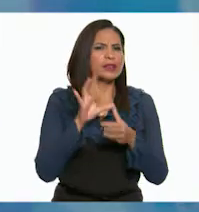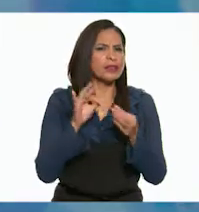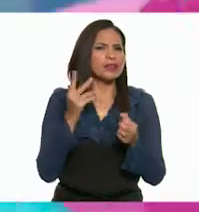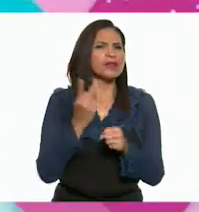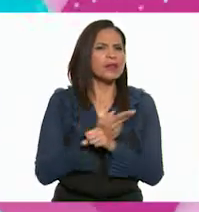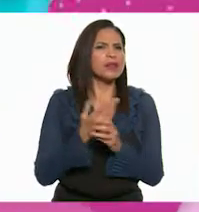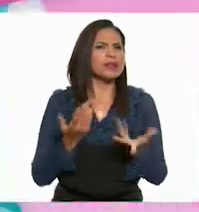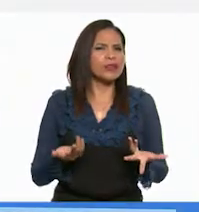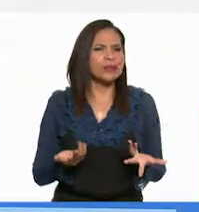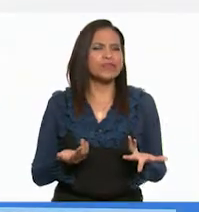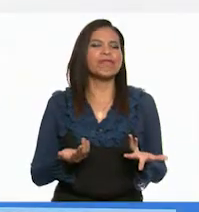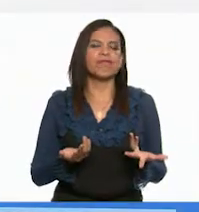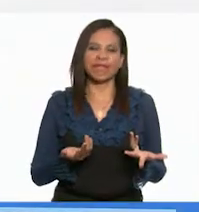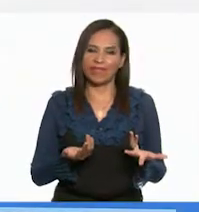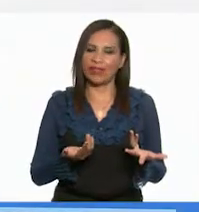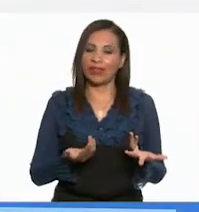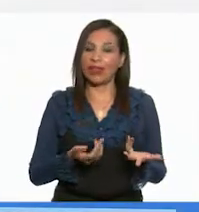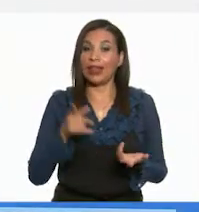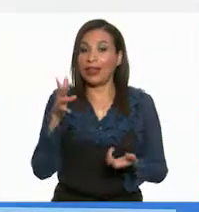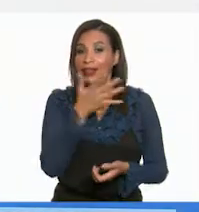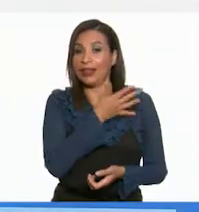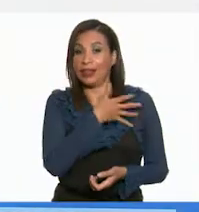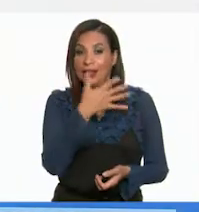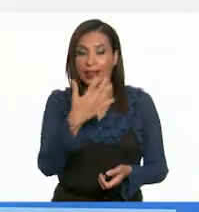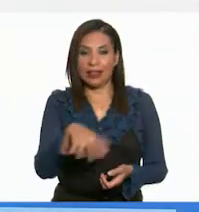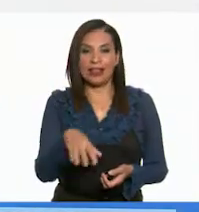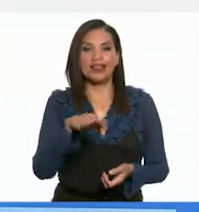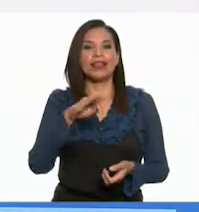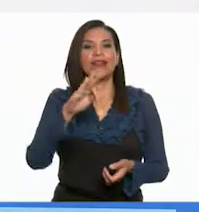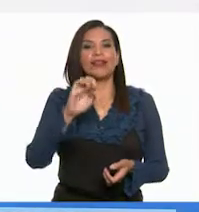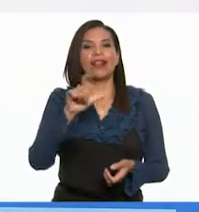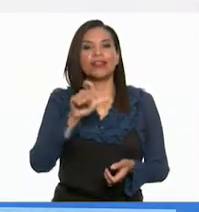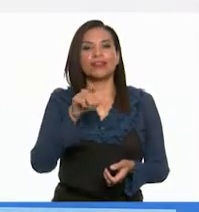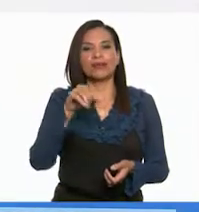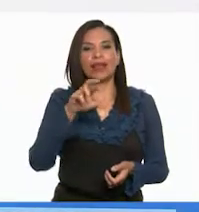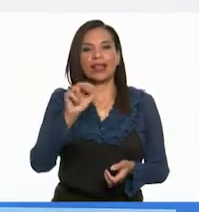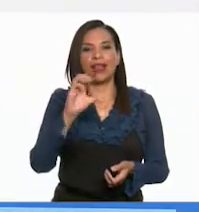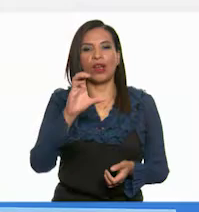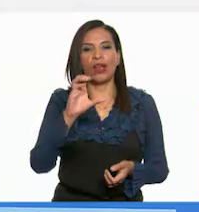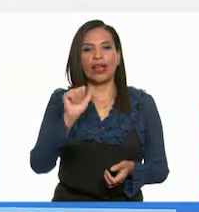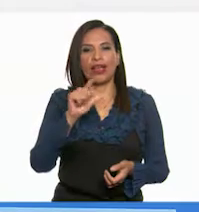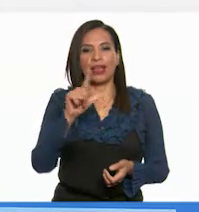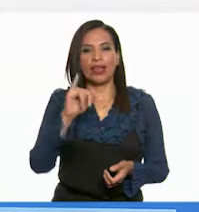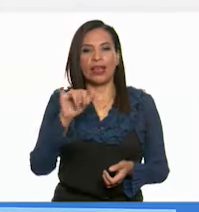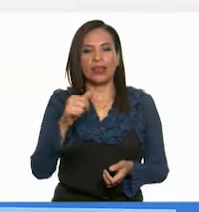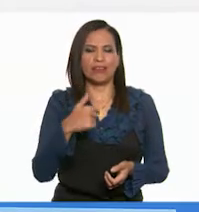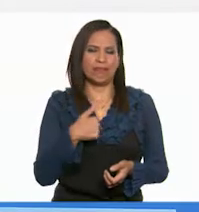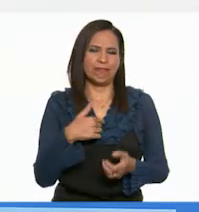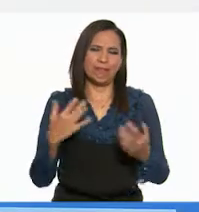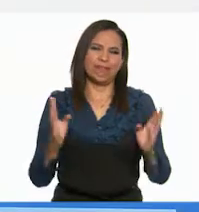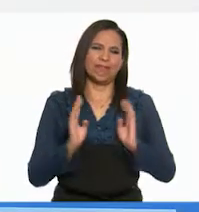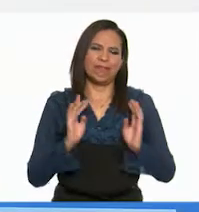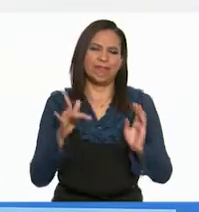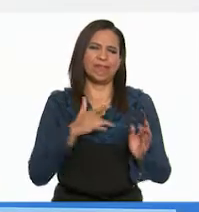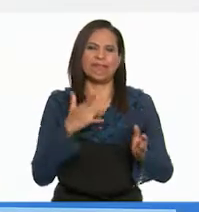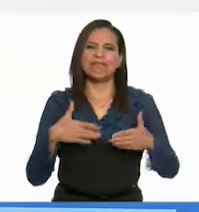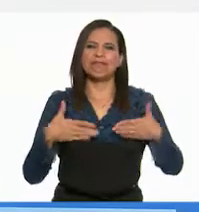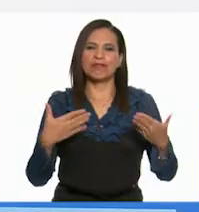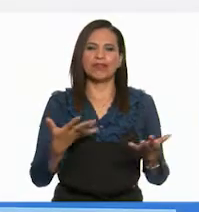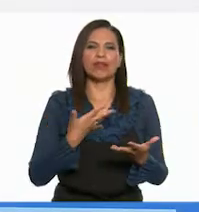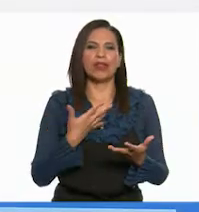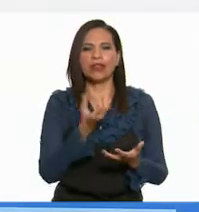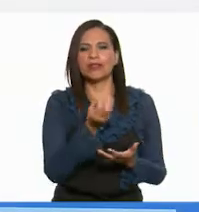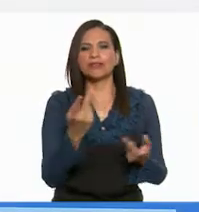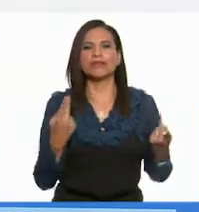de qué pasó. Bueno, lo que pasa es que el general Félix María Calleja estaba muy confiado de que mi ejército estaba compuesto